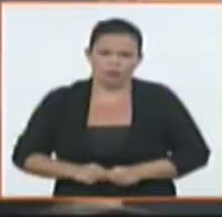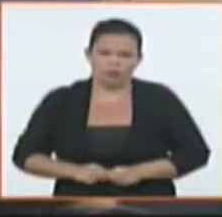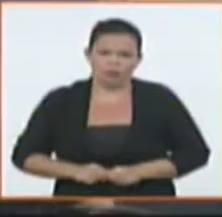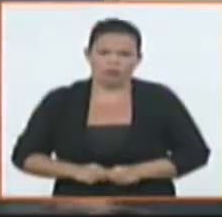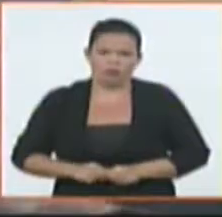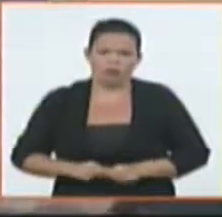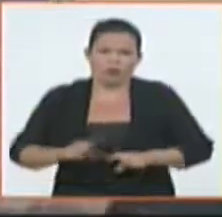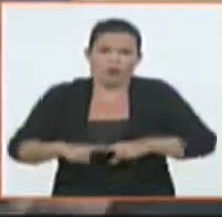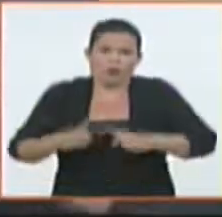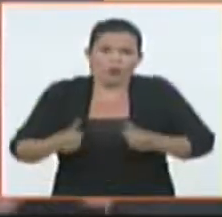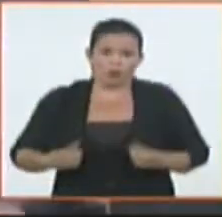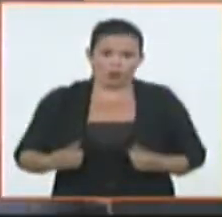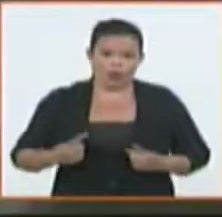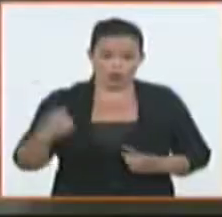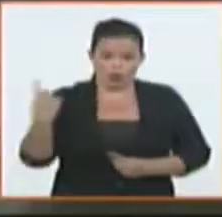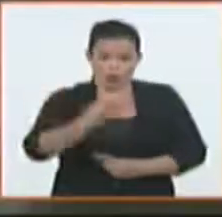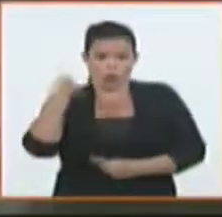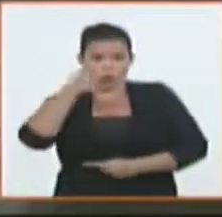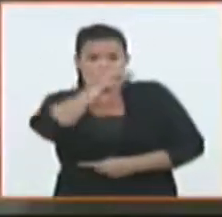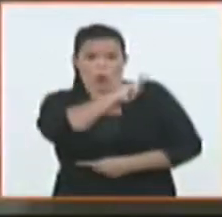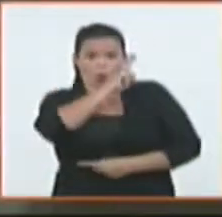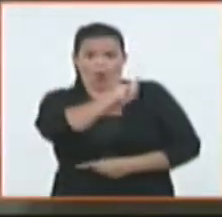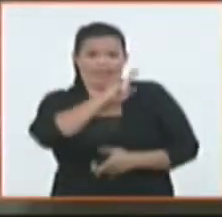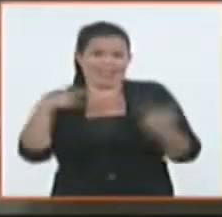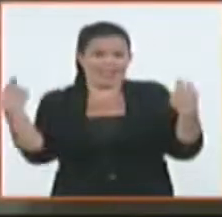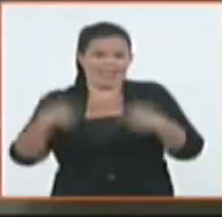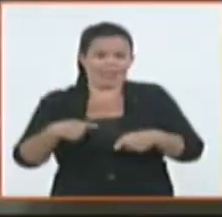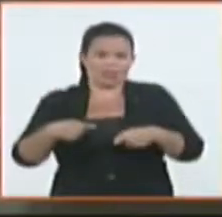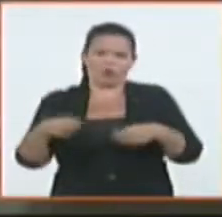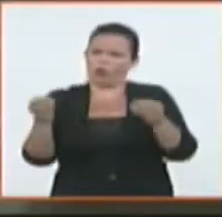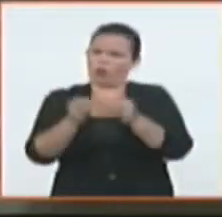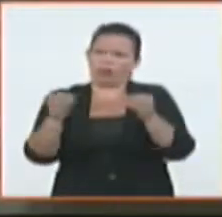que representan al pueblo, ni están representando al pueblo.